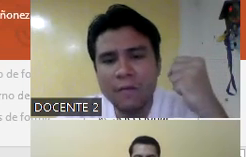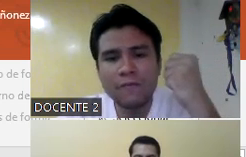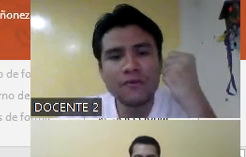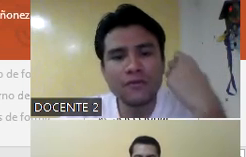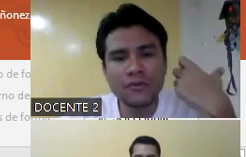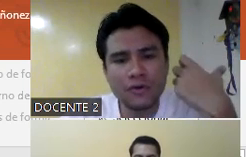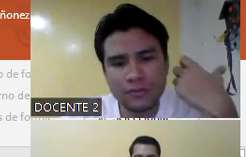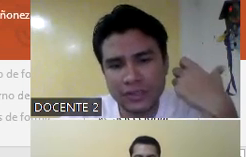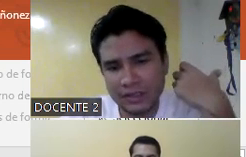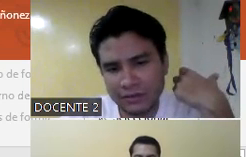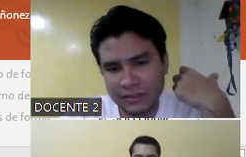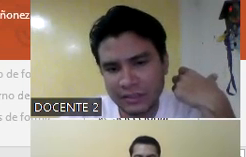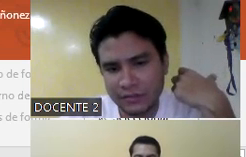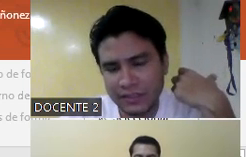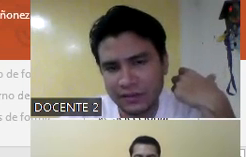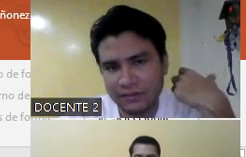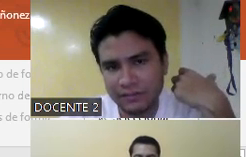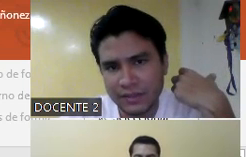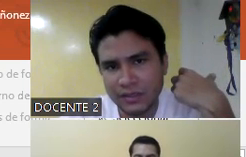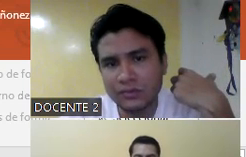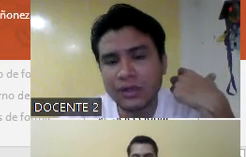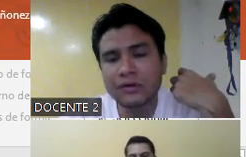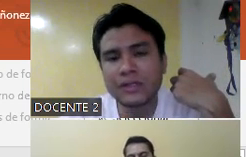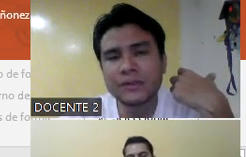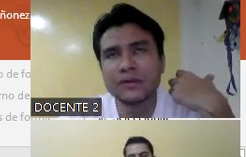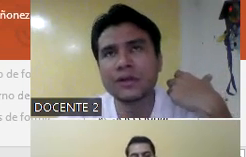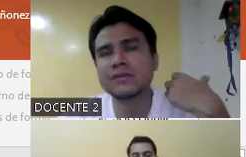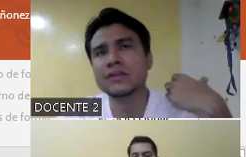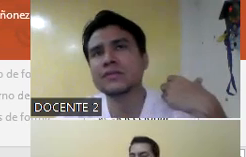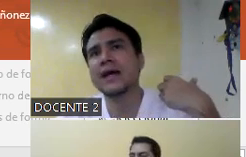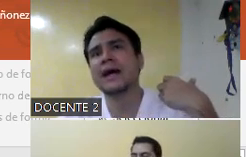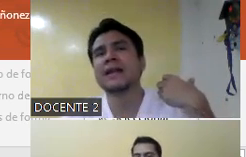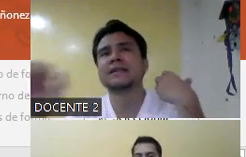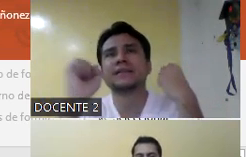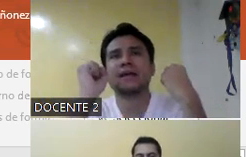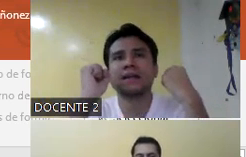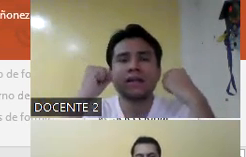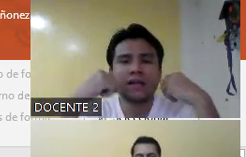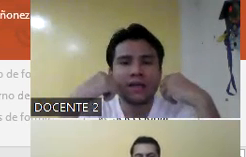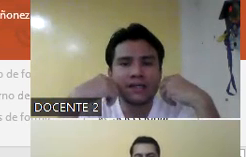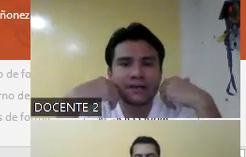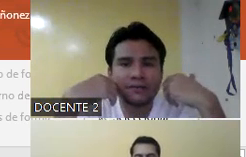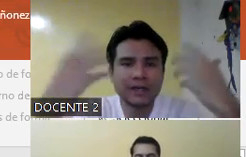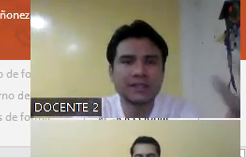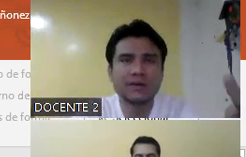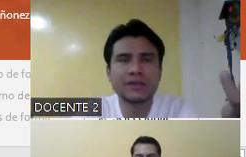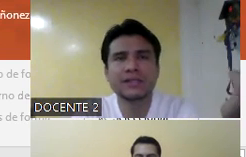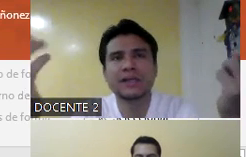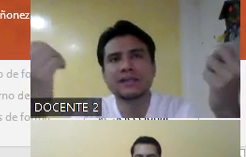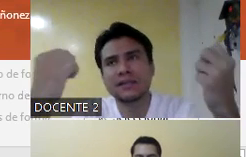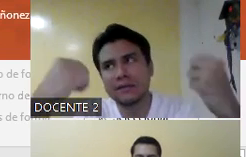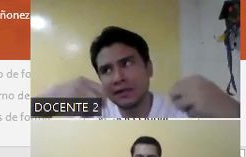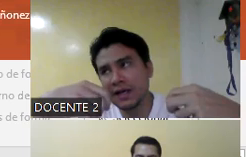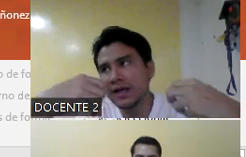ayude a un flujo como tal de nuestra circulación. Es un neurotransmisor que nos ayuda a receptar esa fuerza o